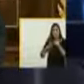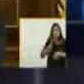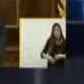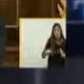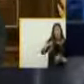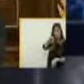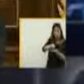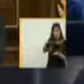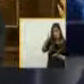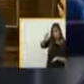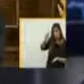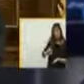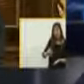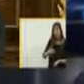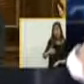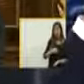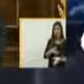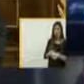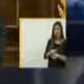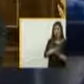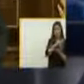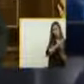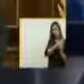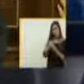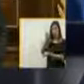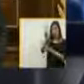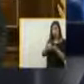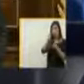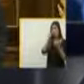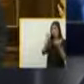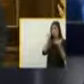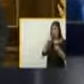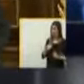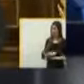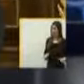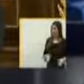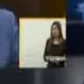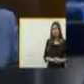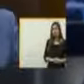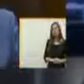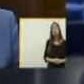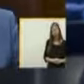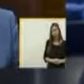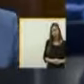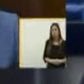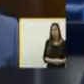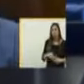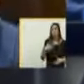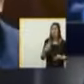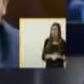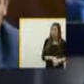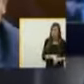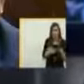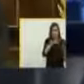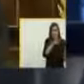Decirle a Lady Astor, usted es una borracha, usted es una no sé cuánto, sería de un mal tono extraordinario. Contestarle como le contesta Churchill es de una